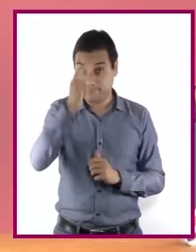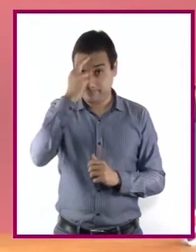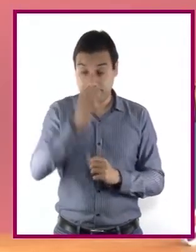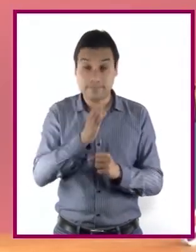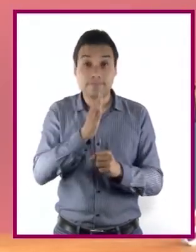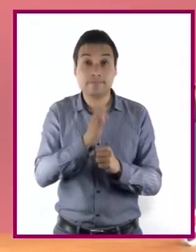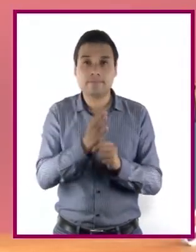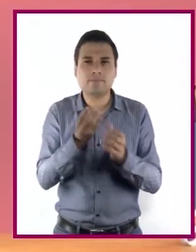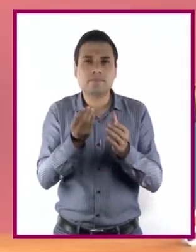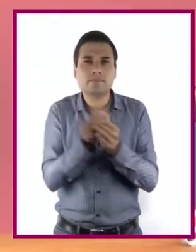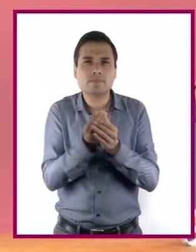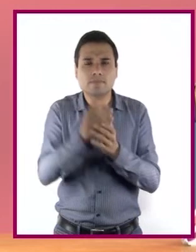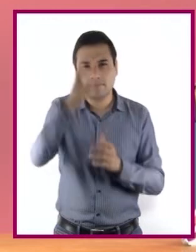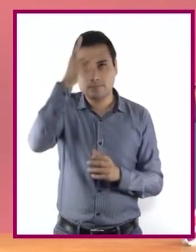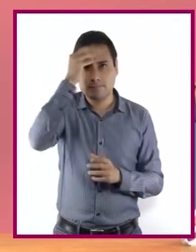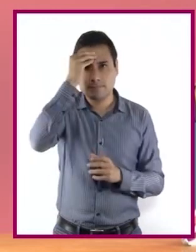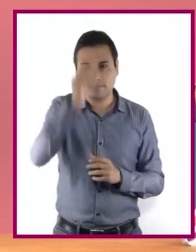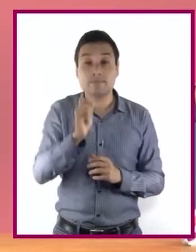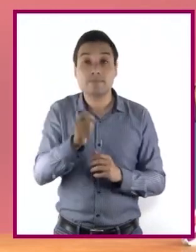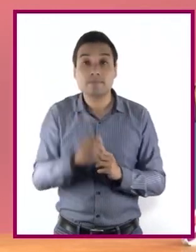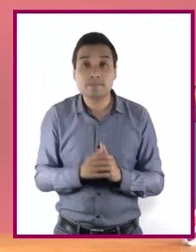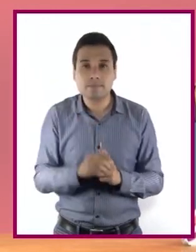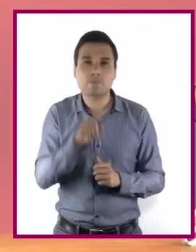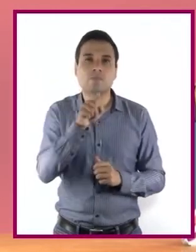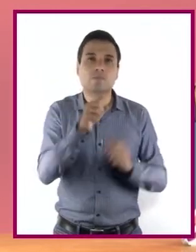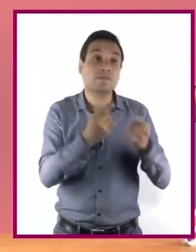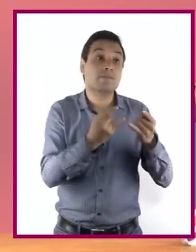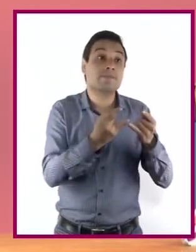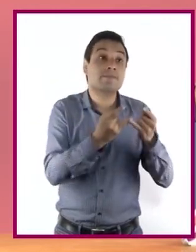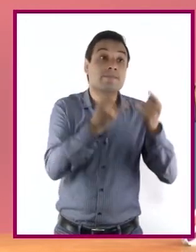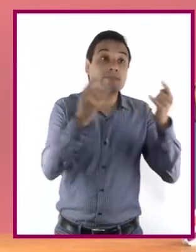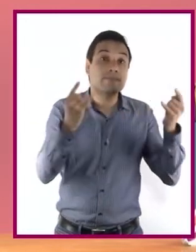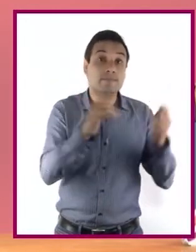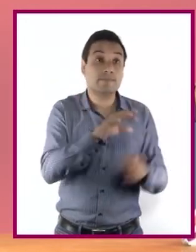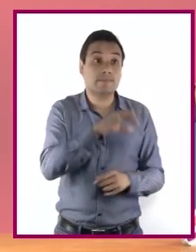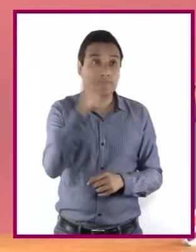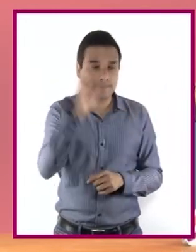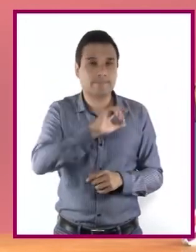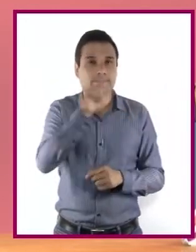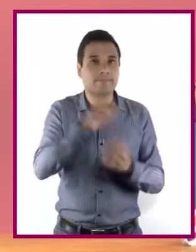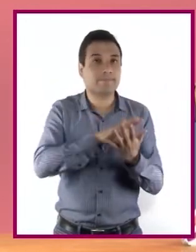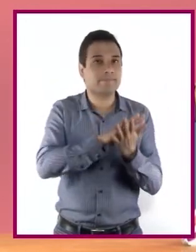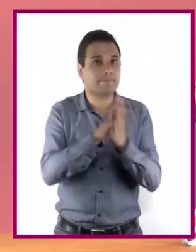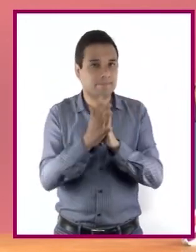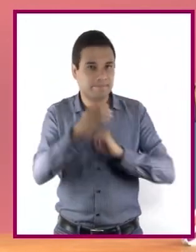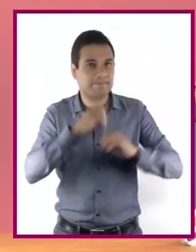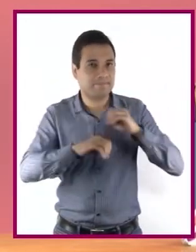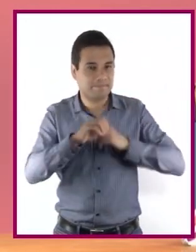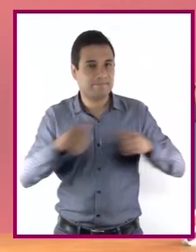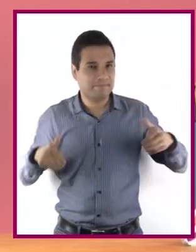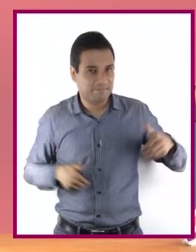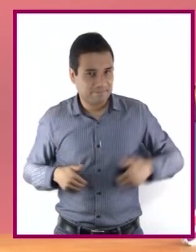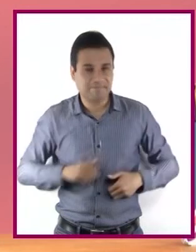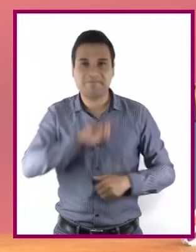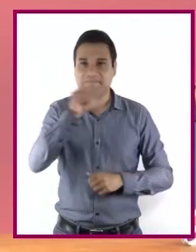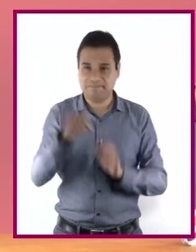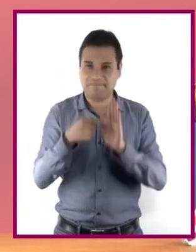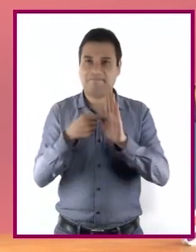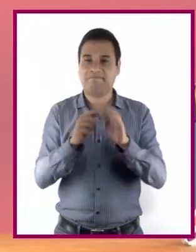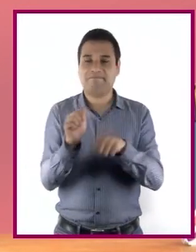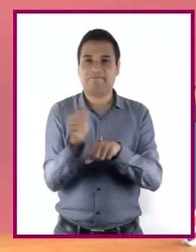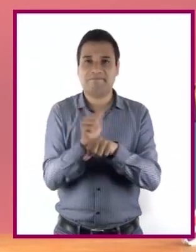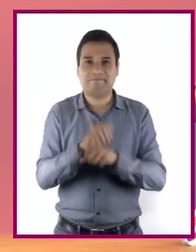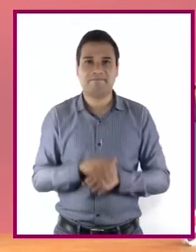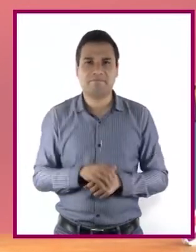esperado de esta sesión fue: selecciona un texto narrativo para transformarlo en una obra de teatro y representarla. Y